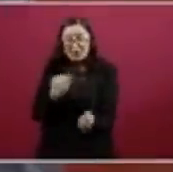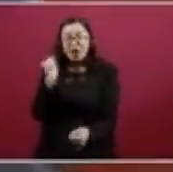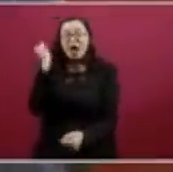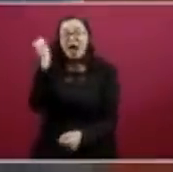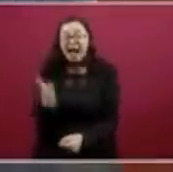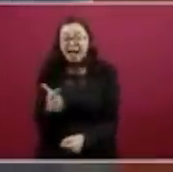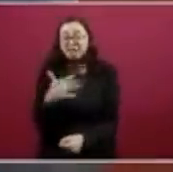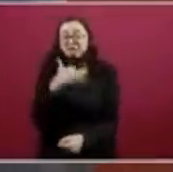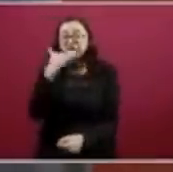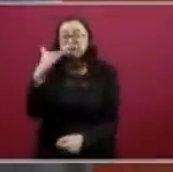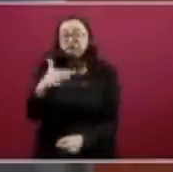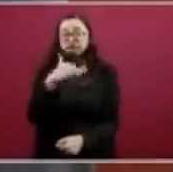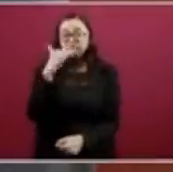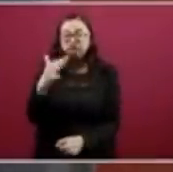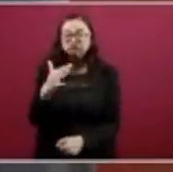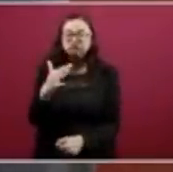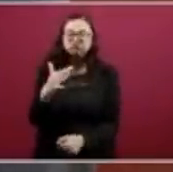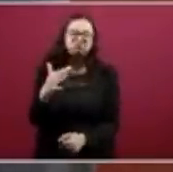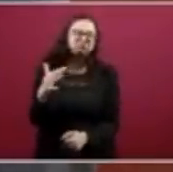dinamita